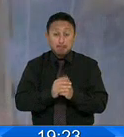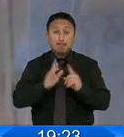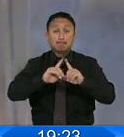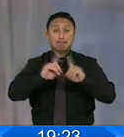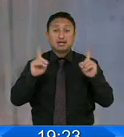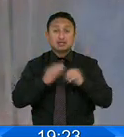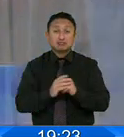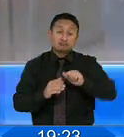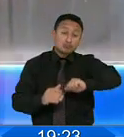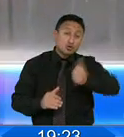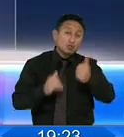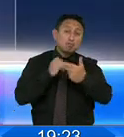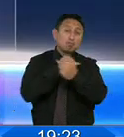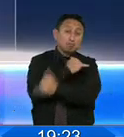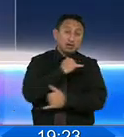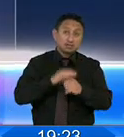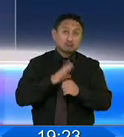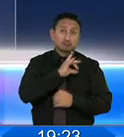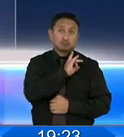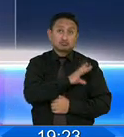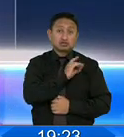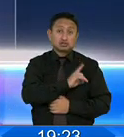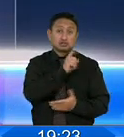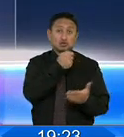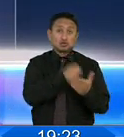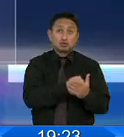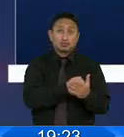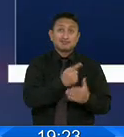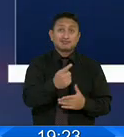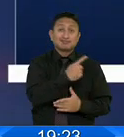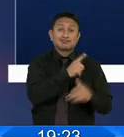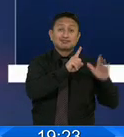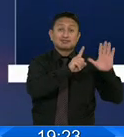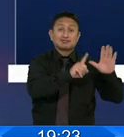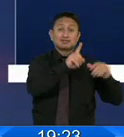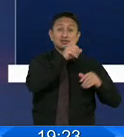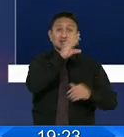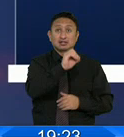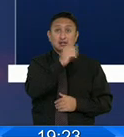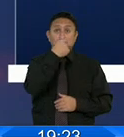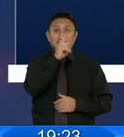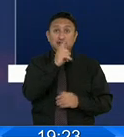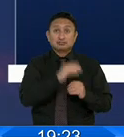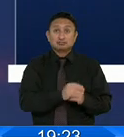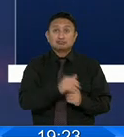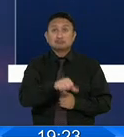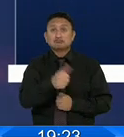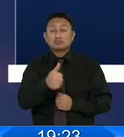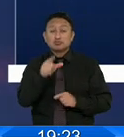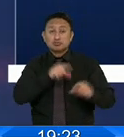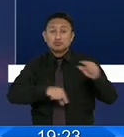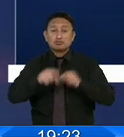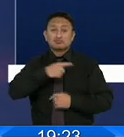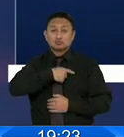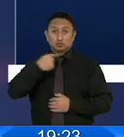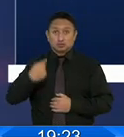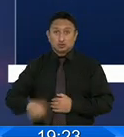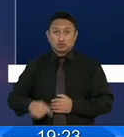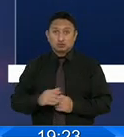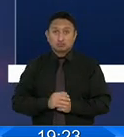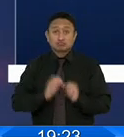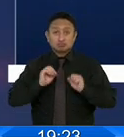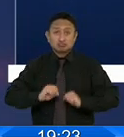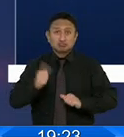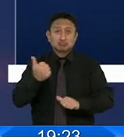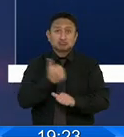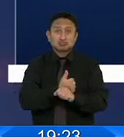algunos países como Chile, por ejemplo, adquirió 60 millones de dosis de CoronaVac, desarrollada por el laboratorio chino Sinovac, que tiene una eficacia